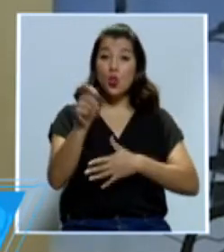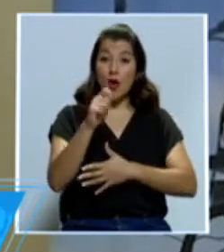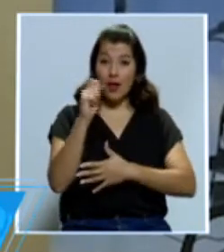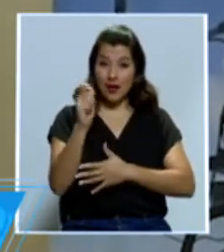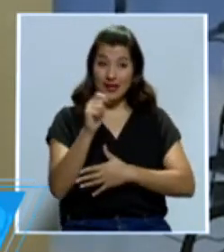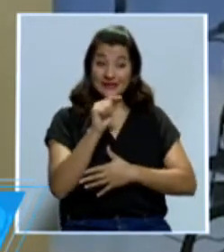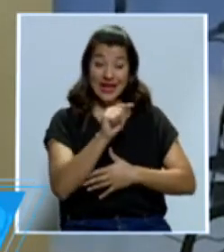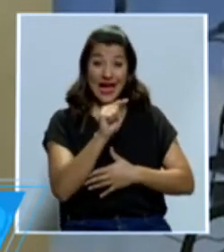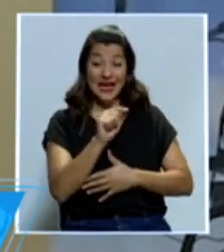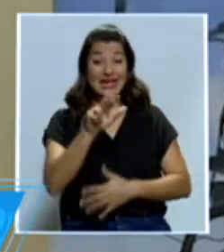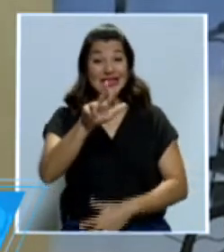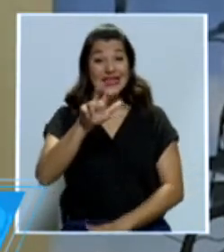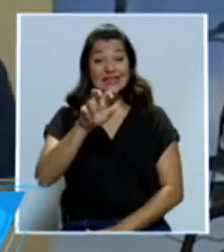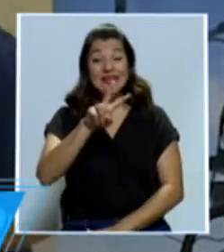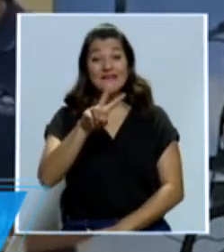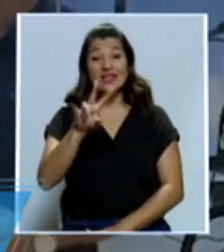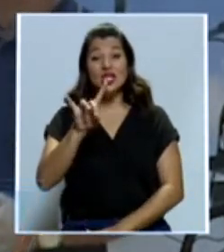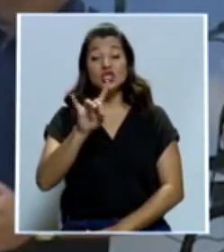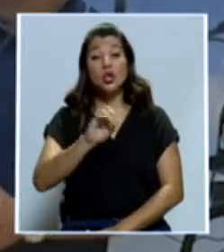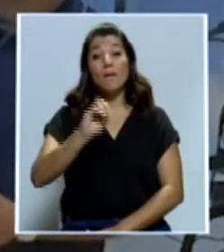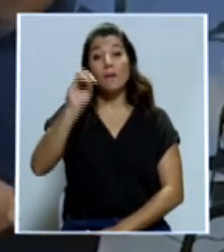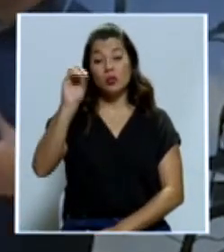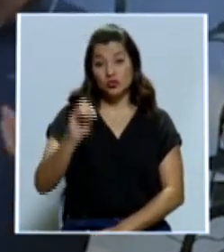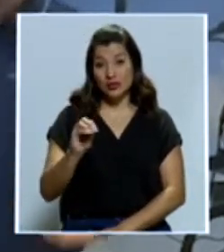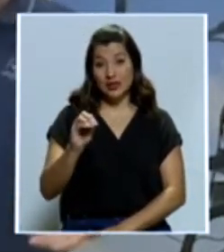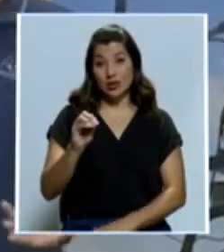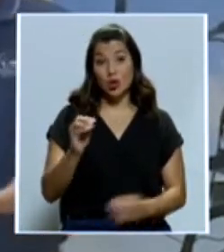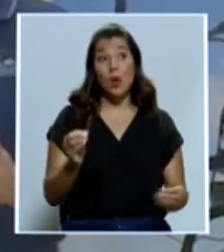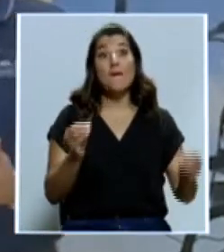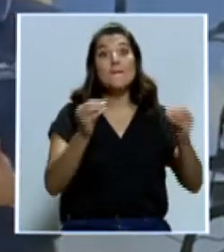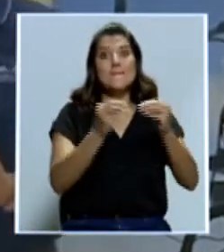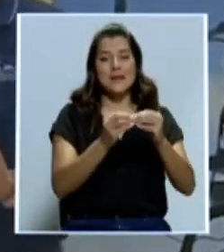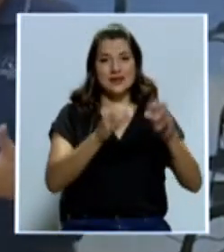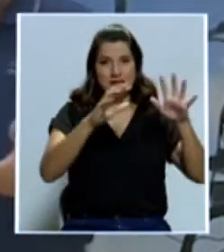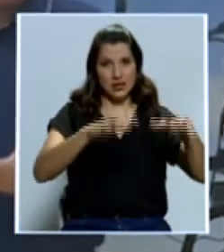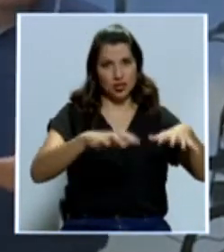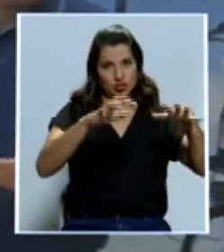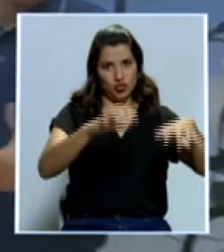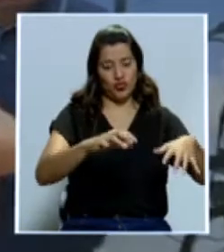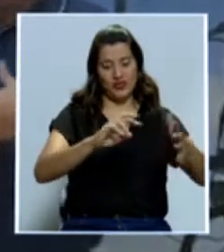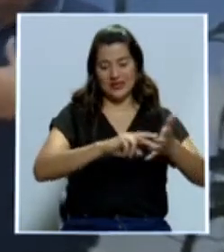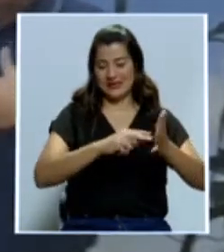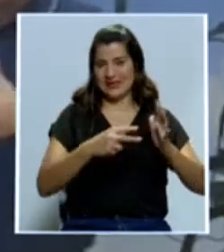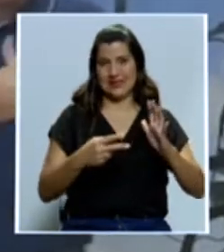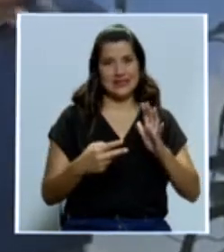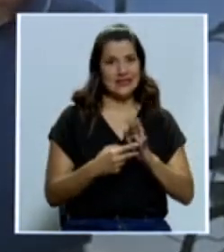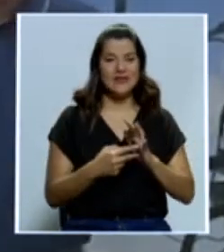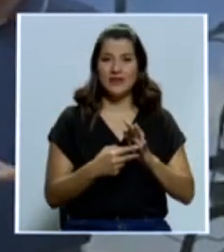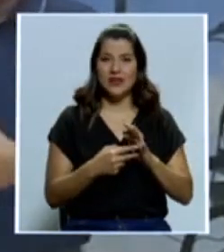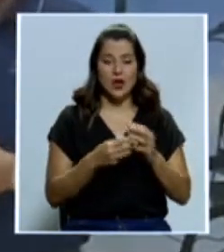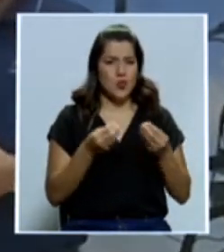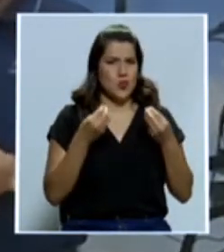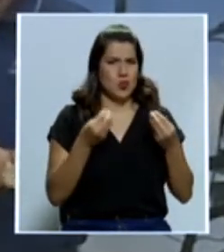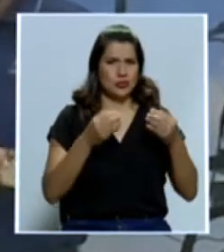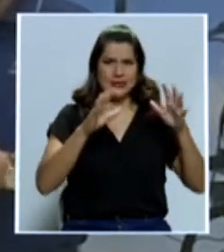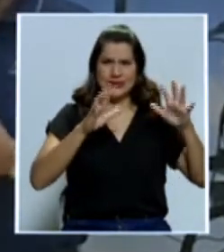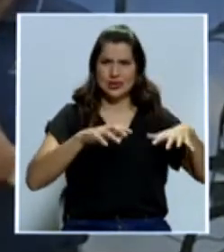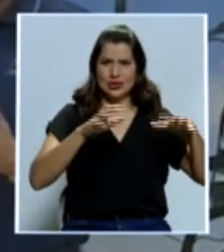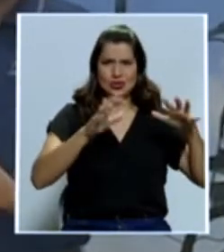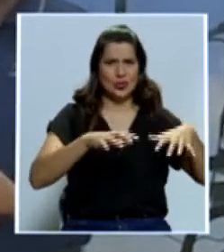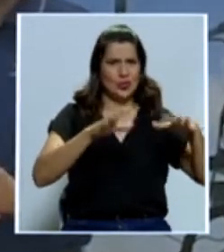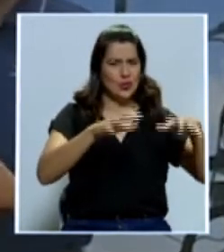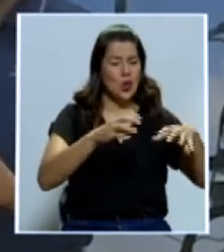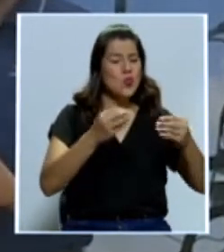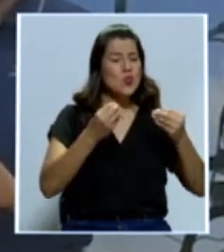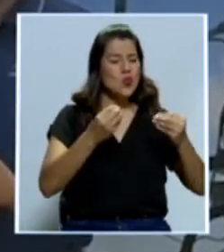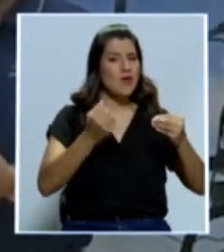un 328% de superávit, una cantidad de lluvia totalmente exorbitante, ¿verdad? Una cantidad de lluvia